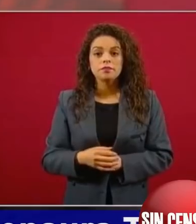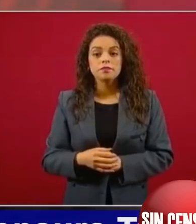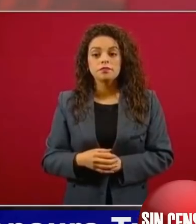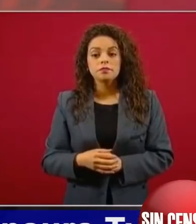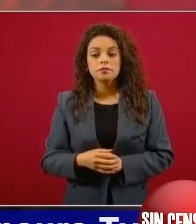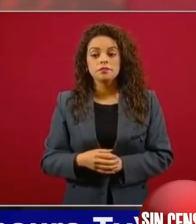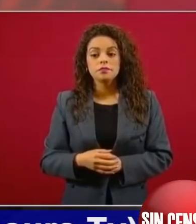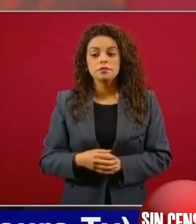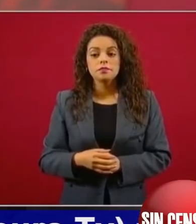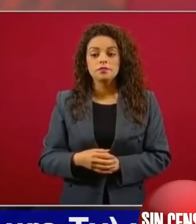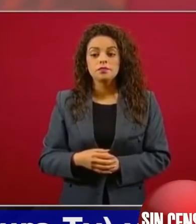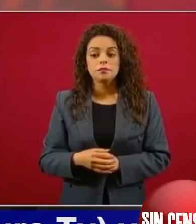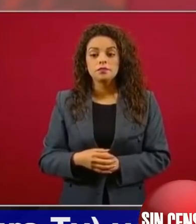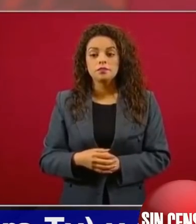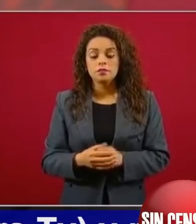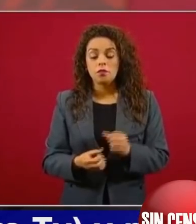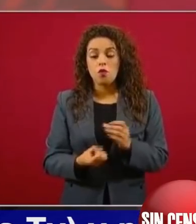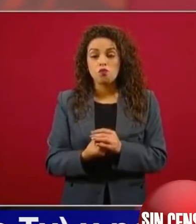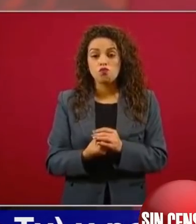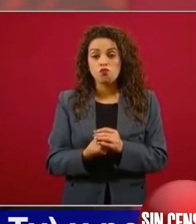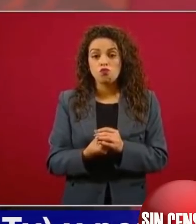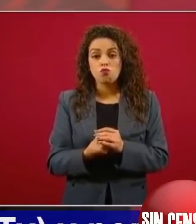inscritos nuevos trabajadores